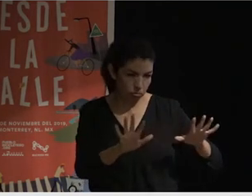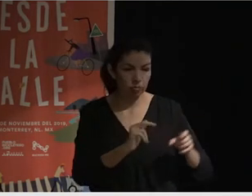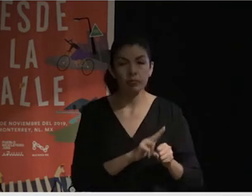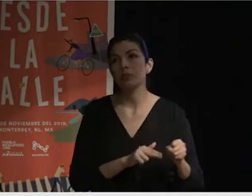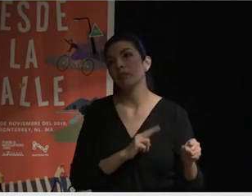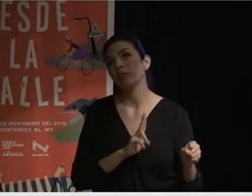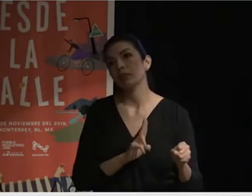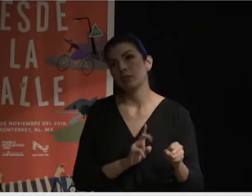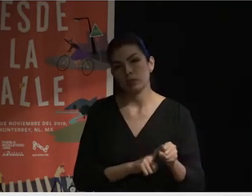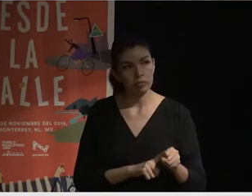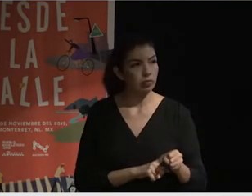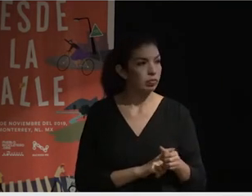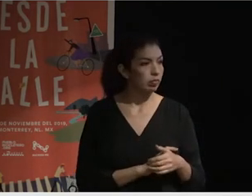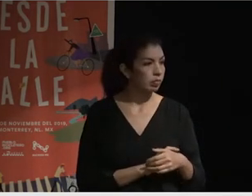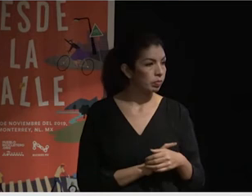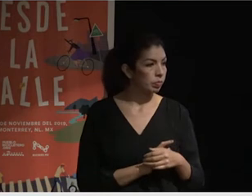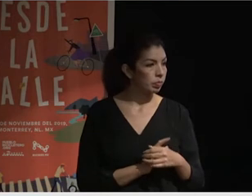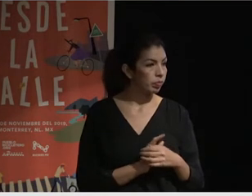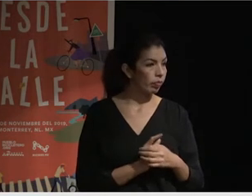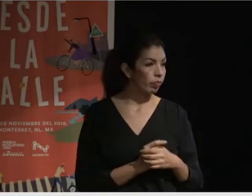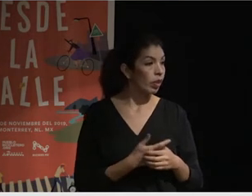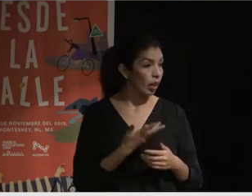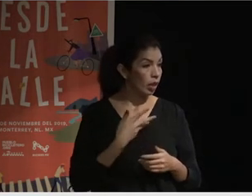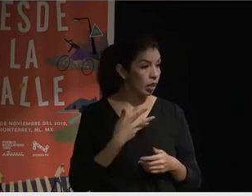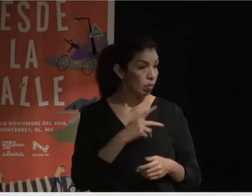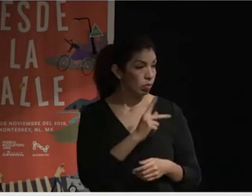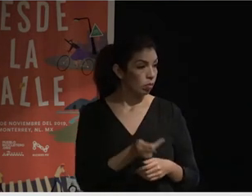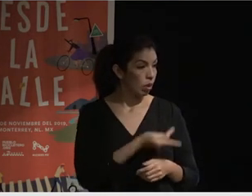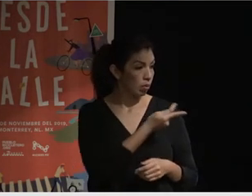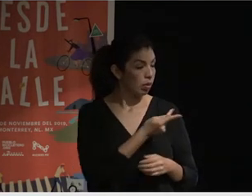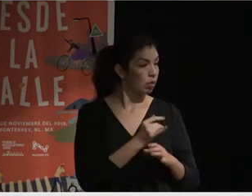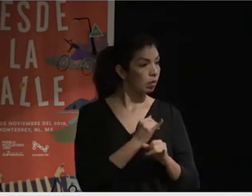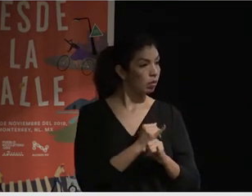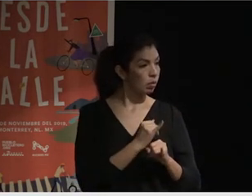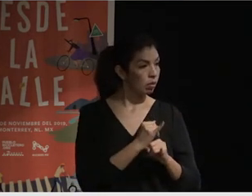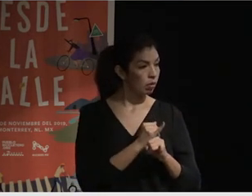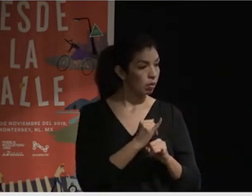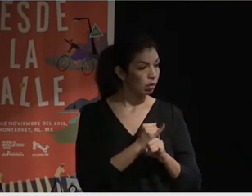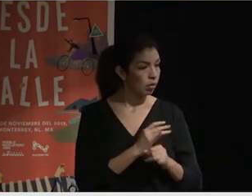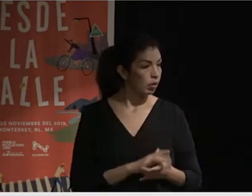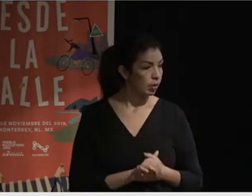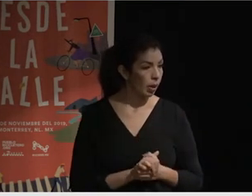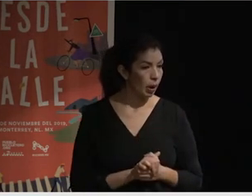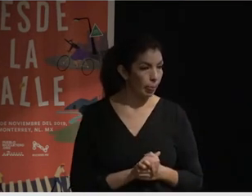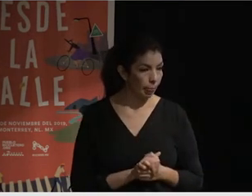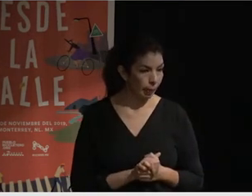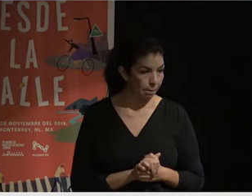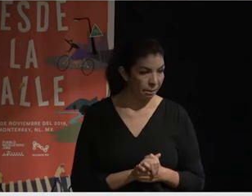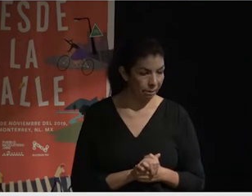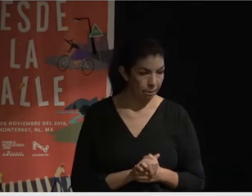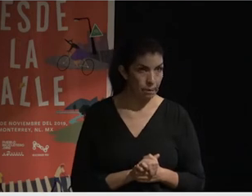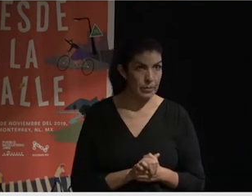Bueno, acá abajo, perdón, tenemos una pregunta en redes sociales, también para darle voz acá a esta plataforma.